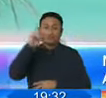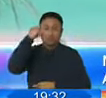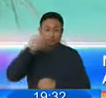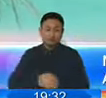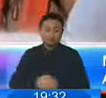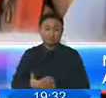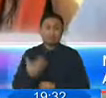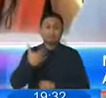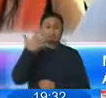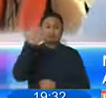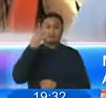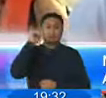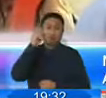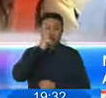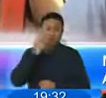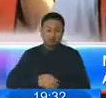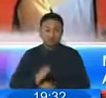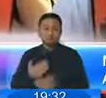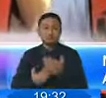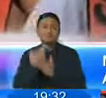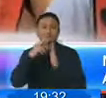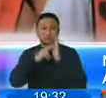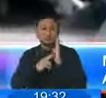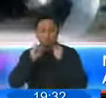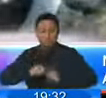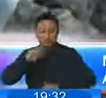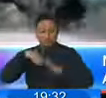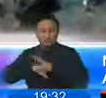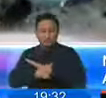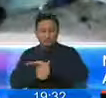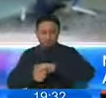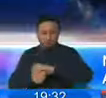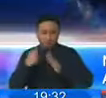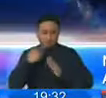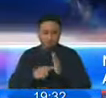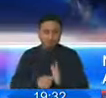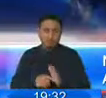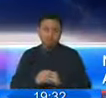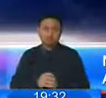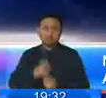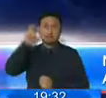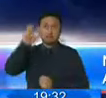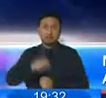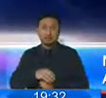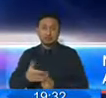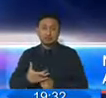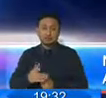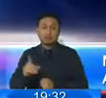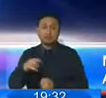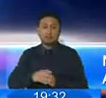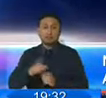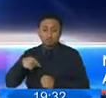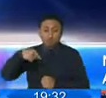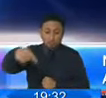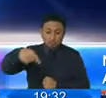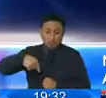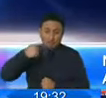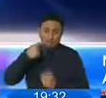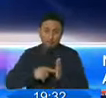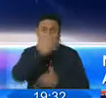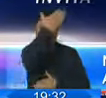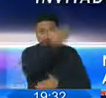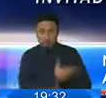pasado 5 de junio nuevos requisitos para ingresar a las islas, entre ellos que el viajero cuente con un pasaje de ida y vuelta,